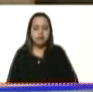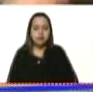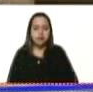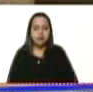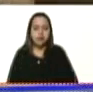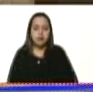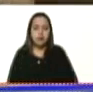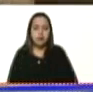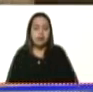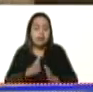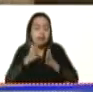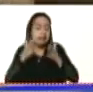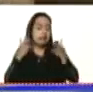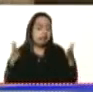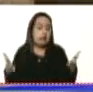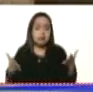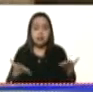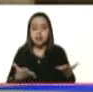digno de una película,